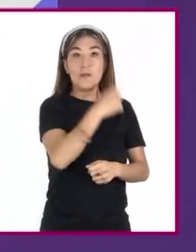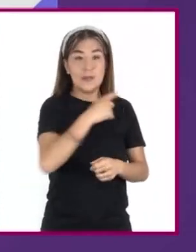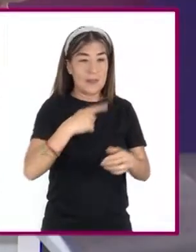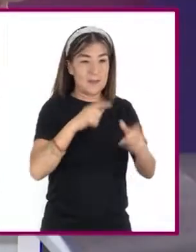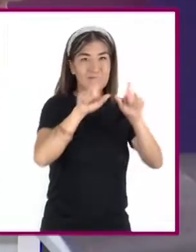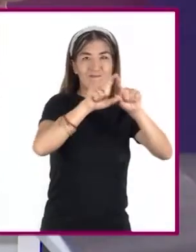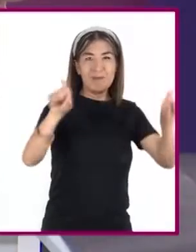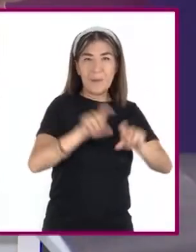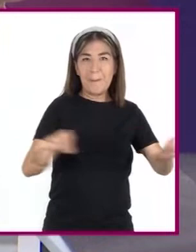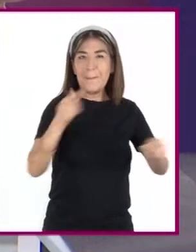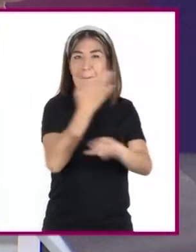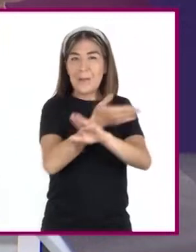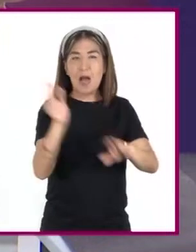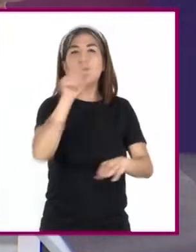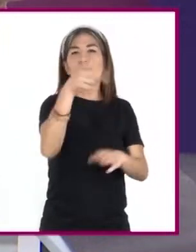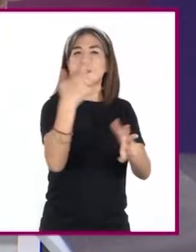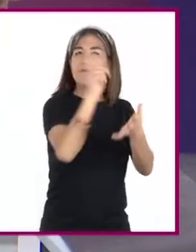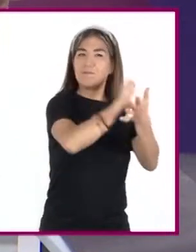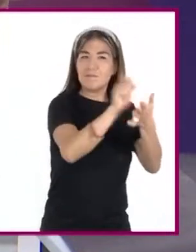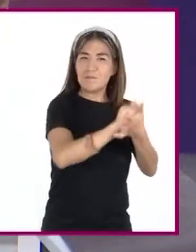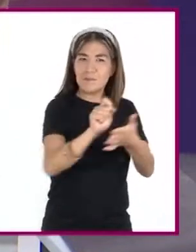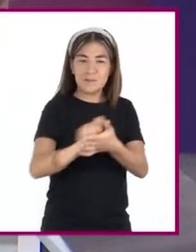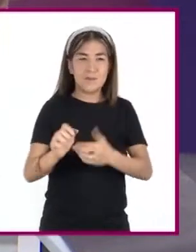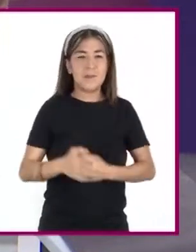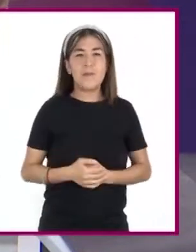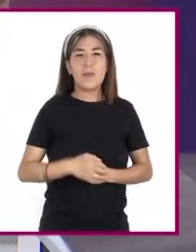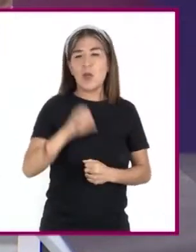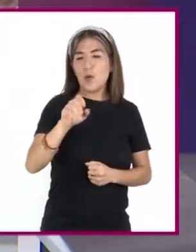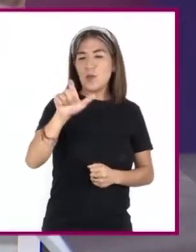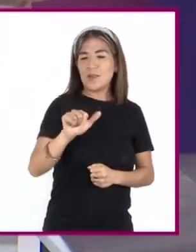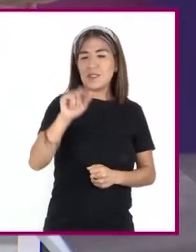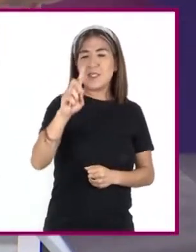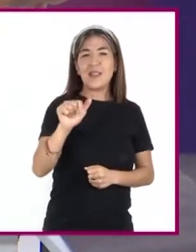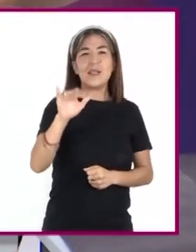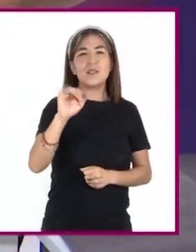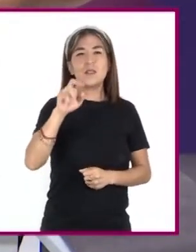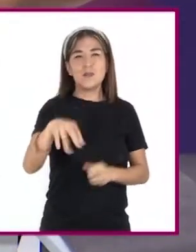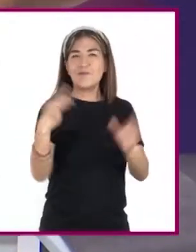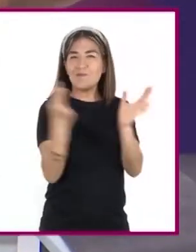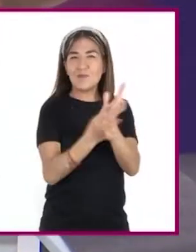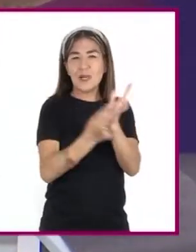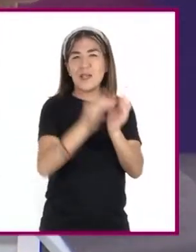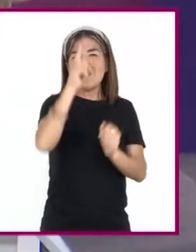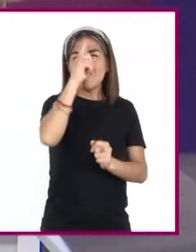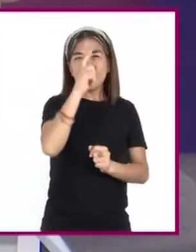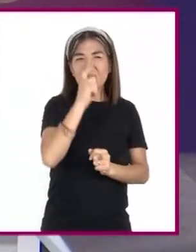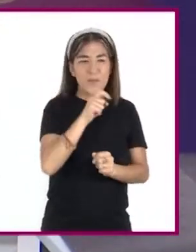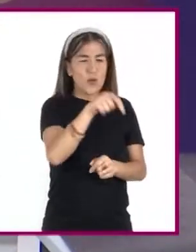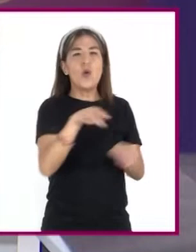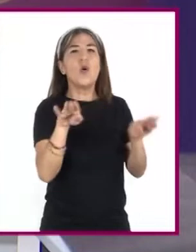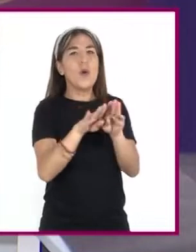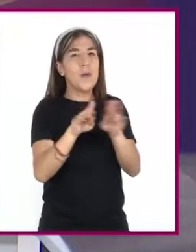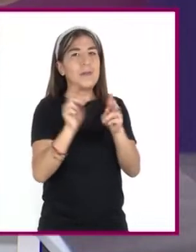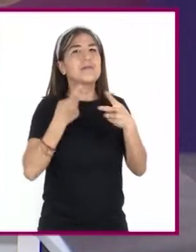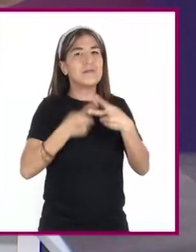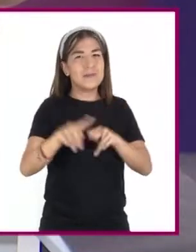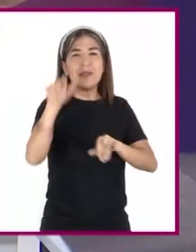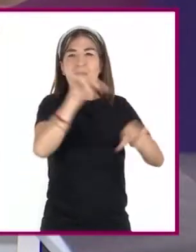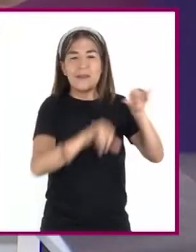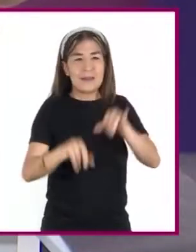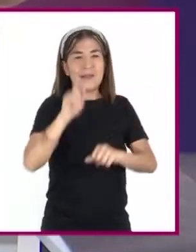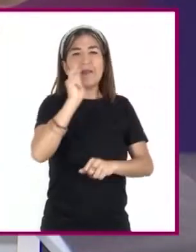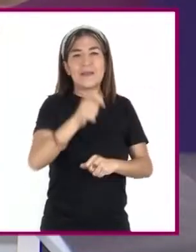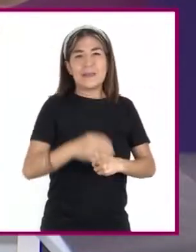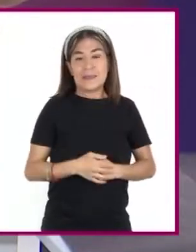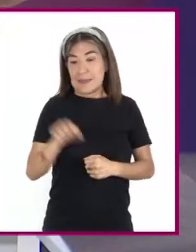blanco. Comencemos con la oxidación del hierro, es decir, la reacción que ocurre entre